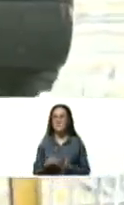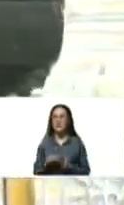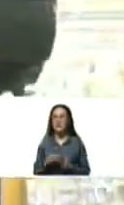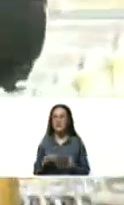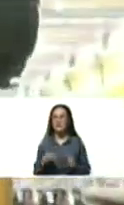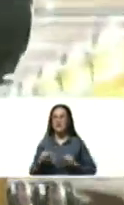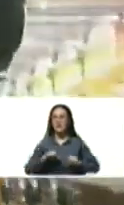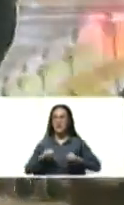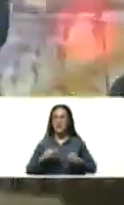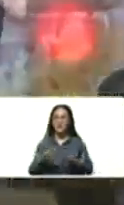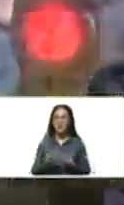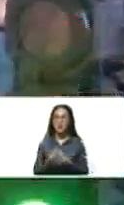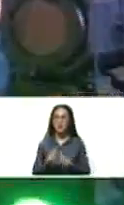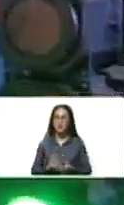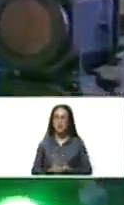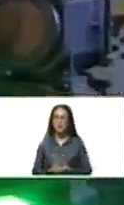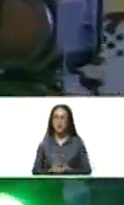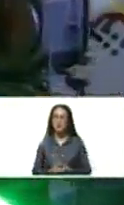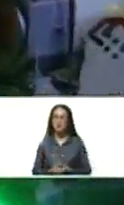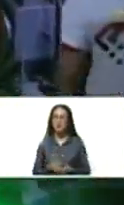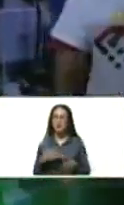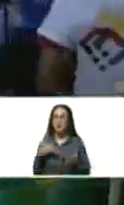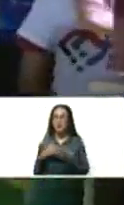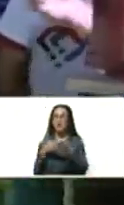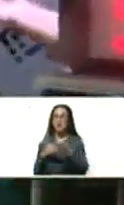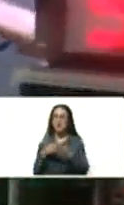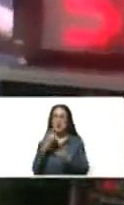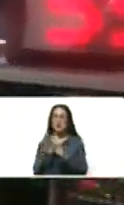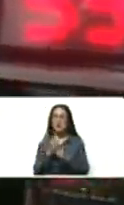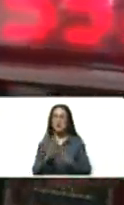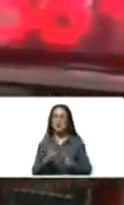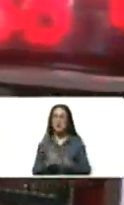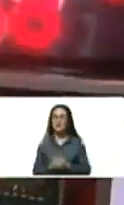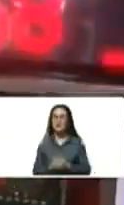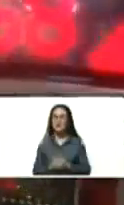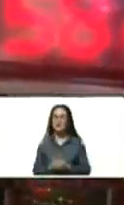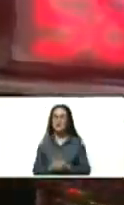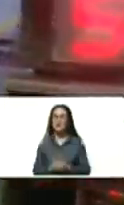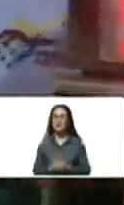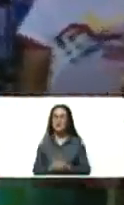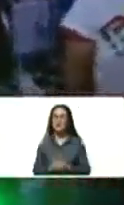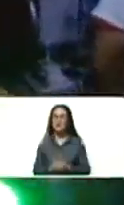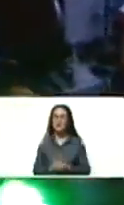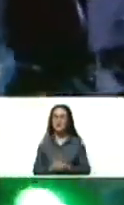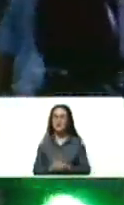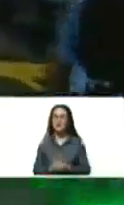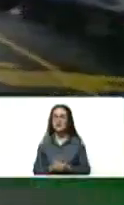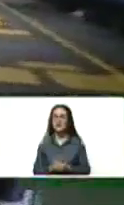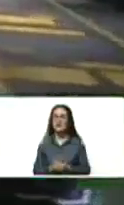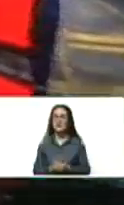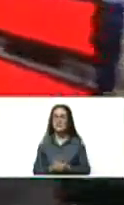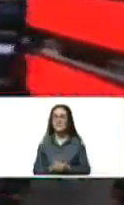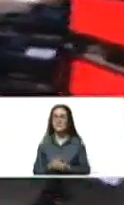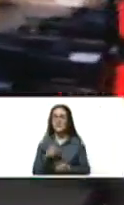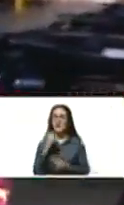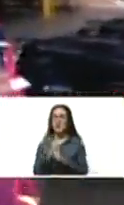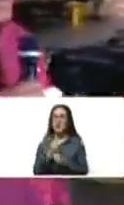contigo. Y a los que atacan a los trabajadores, metro y medio hay que meterle, pues. De obras y de